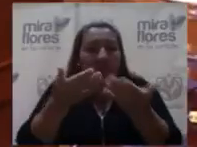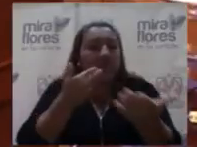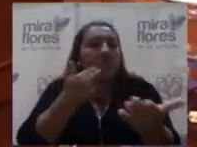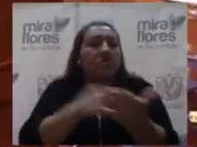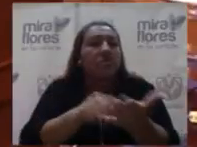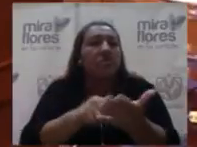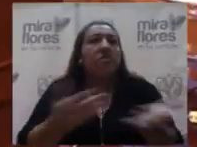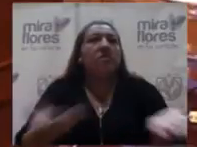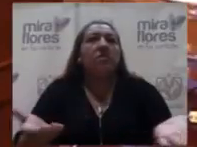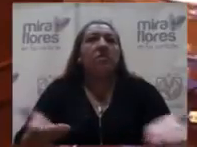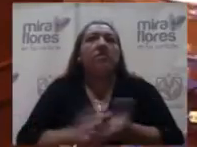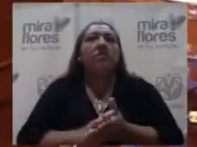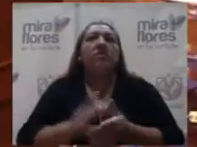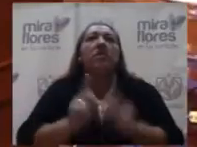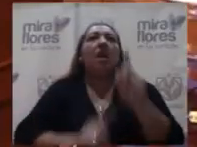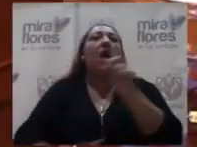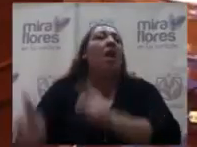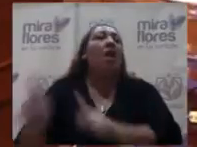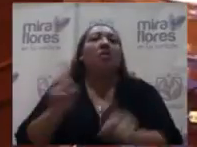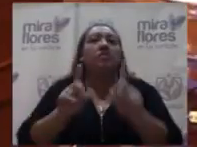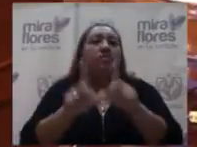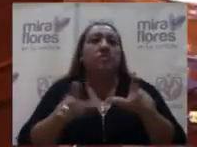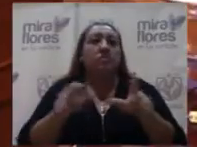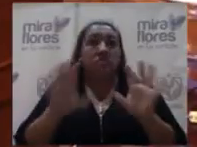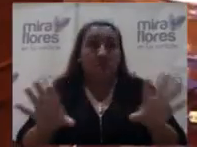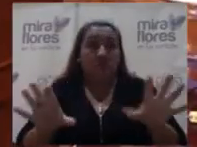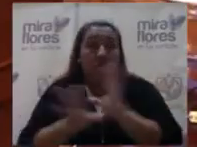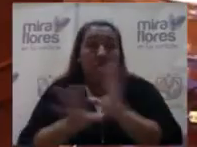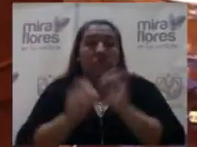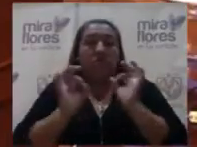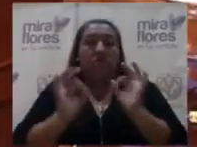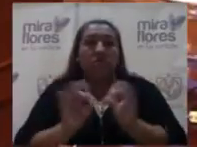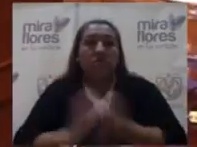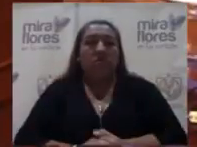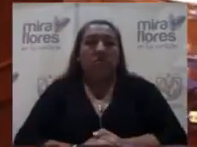dichas declaraciones juradas. Ya la zona centro se ha completado, se está